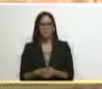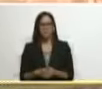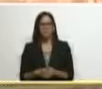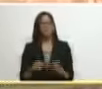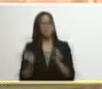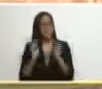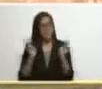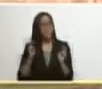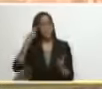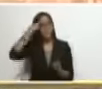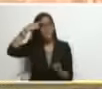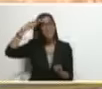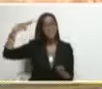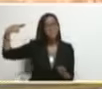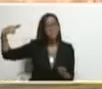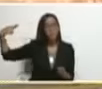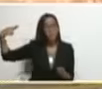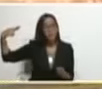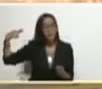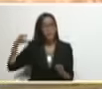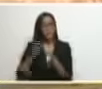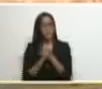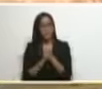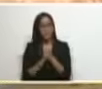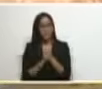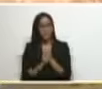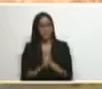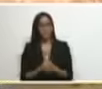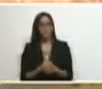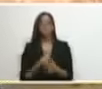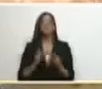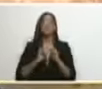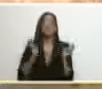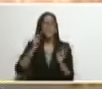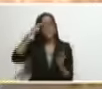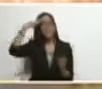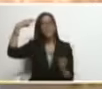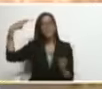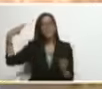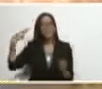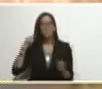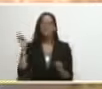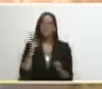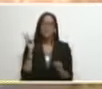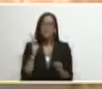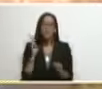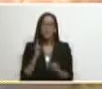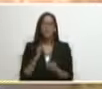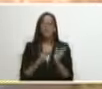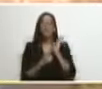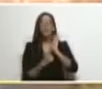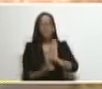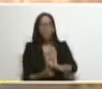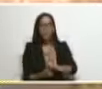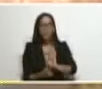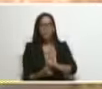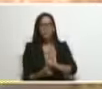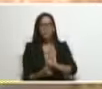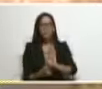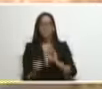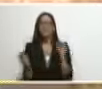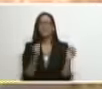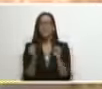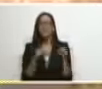Temas para reflexionar, compatriotas. Temas para reflexionar que Venezuela pone en la mesa del